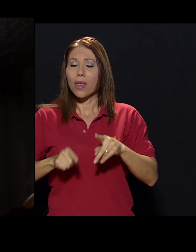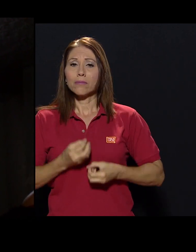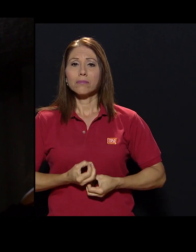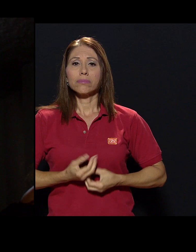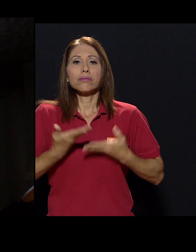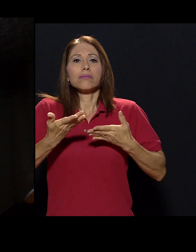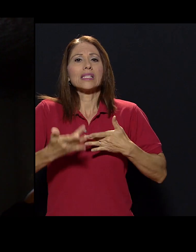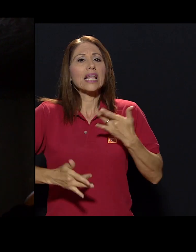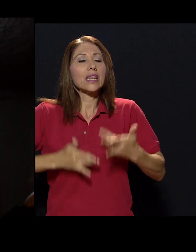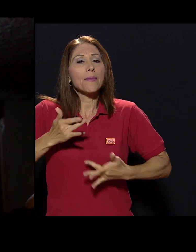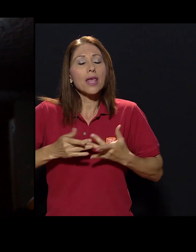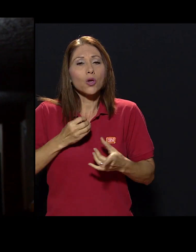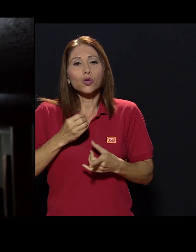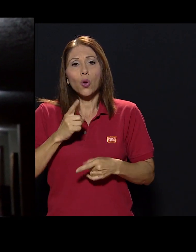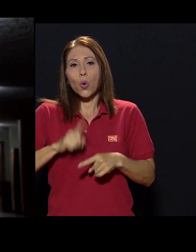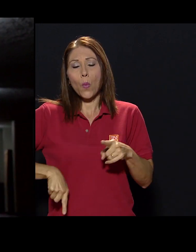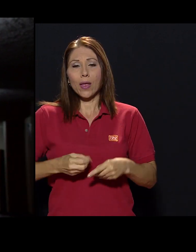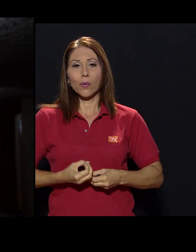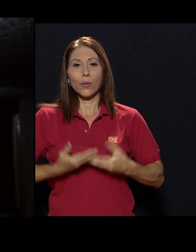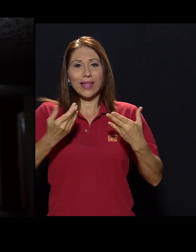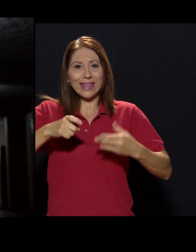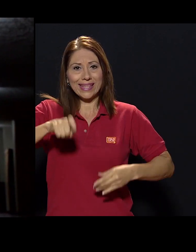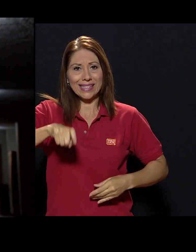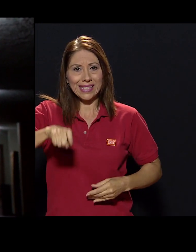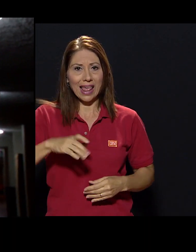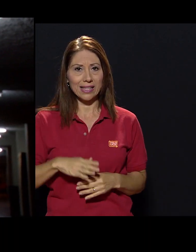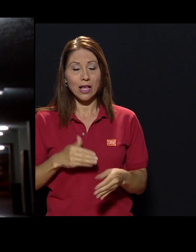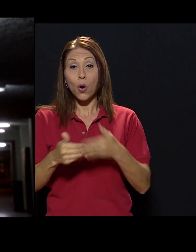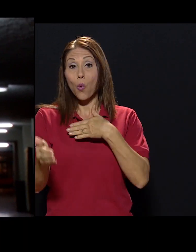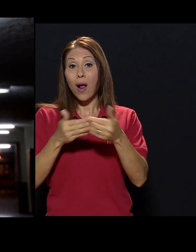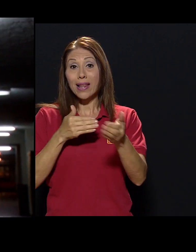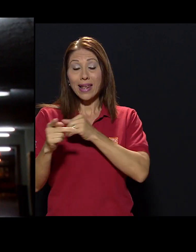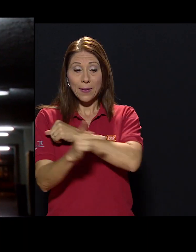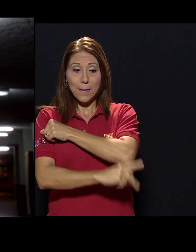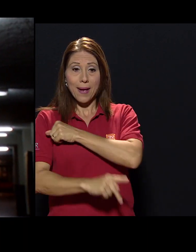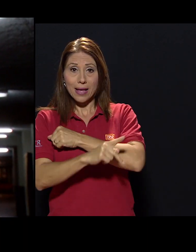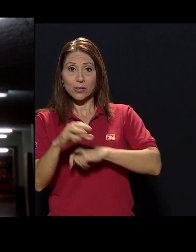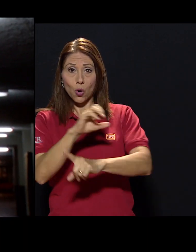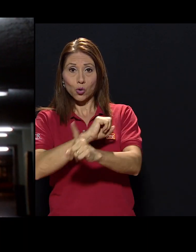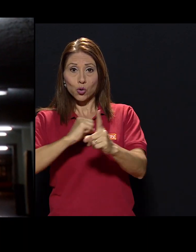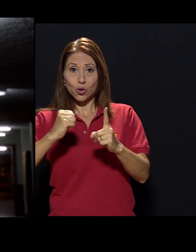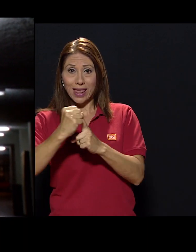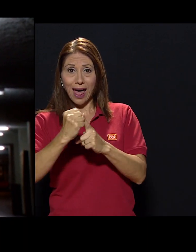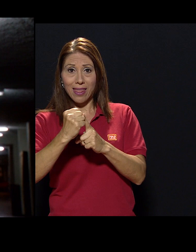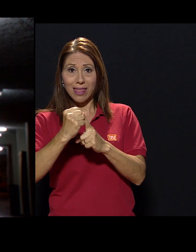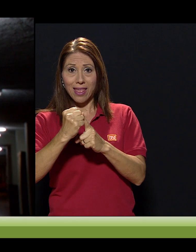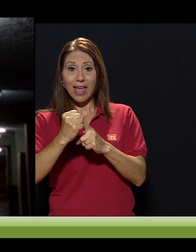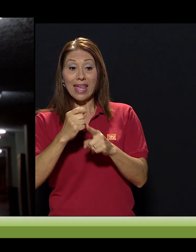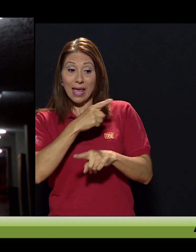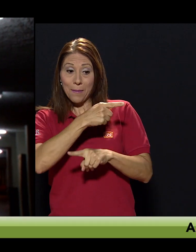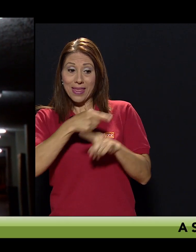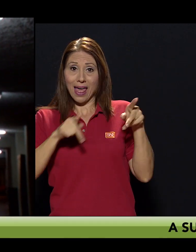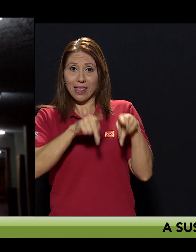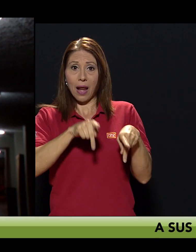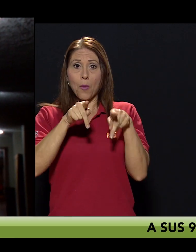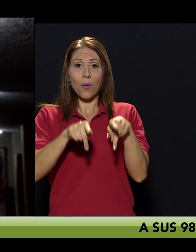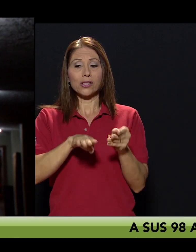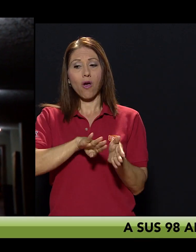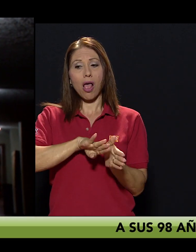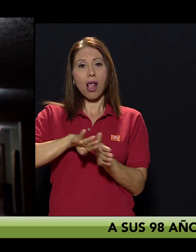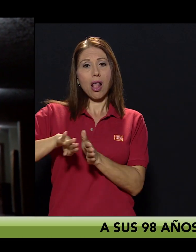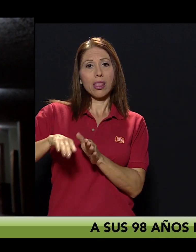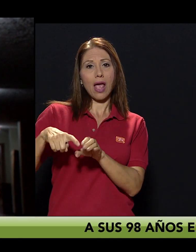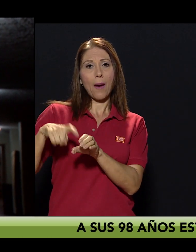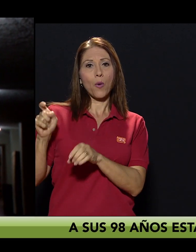Entonces la mitad De la población No tiene forma De expresar Sus sentimientos O necesidades Cualquier sociedad